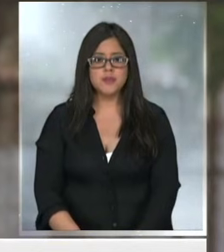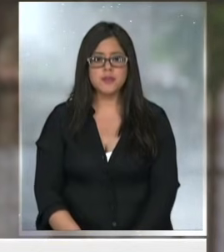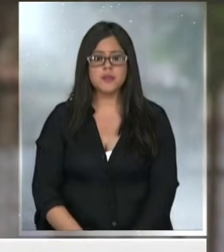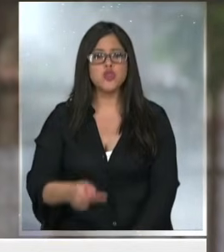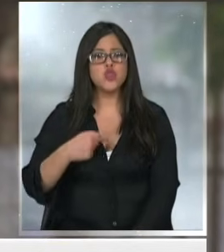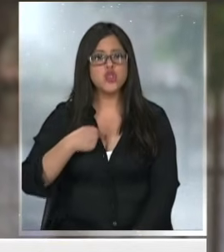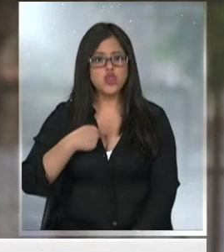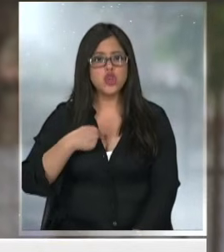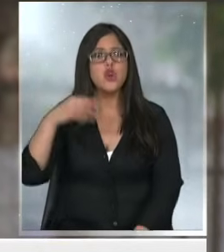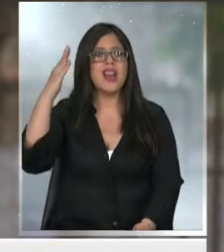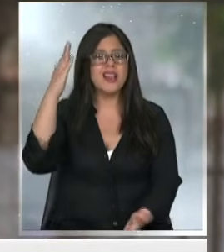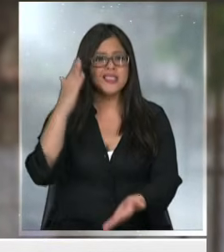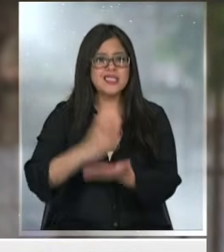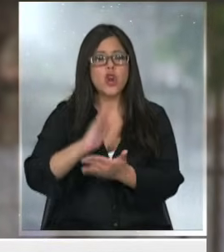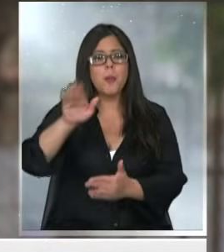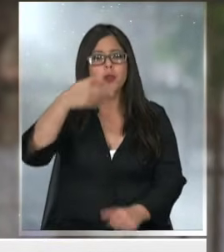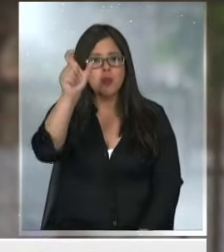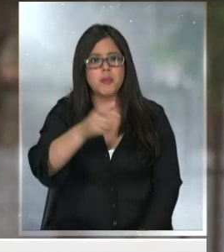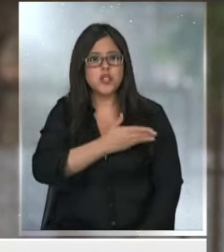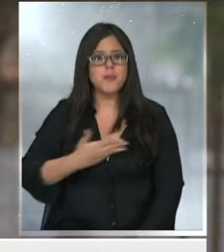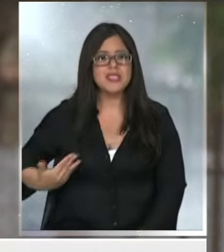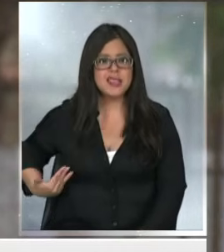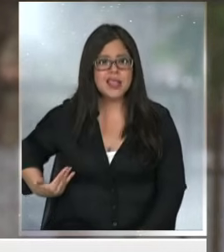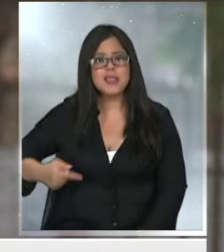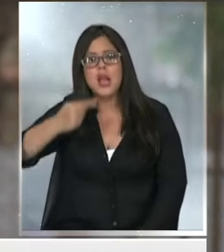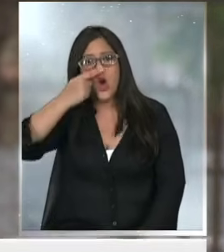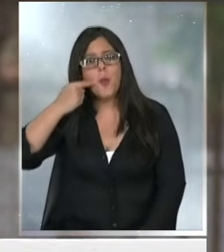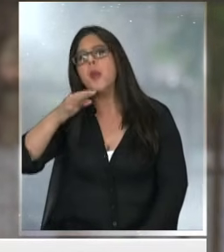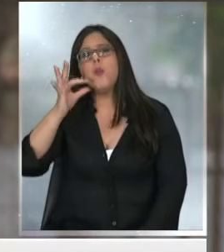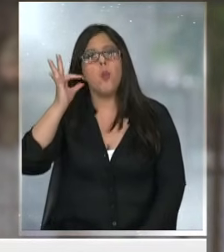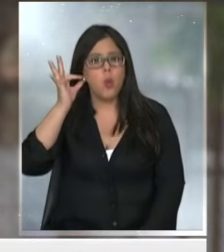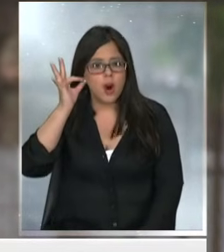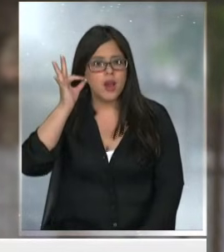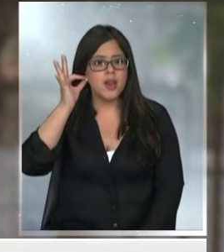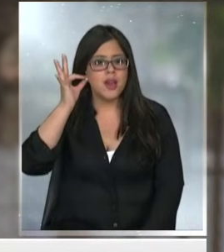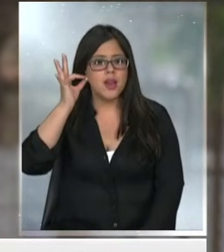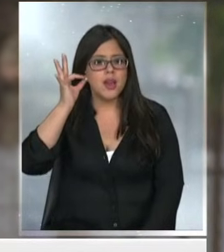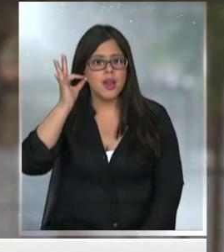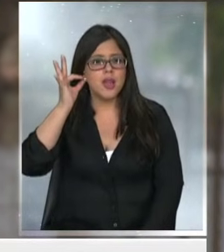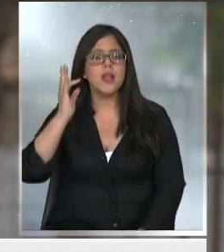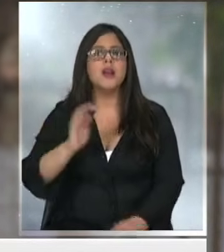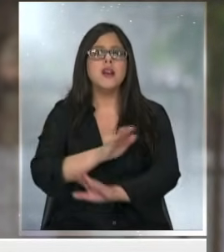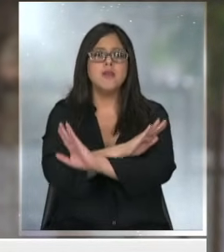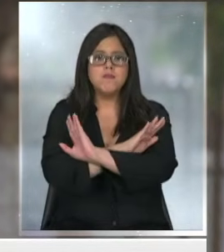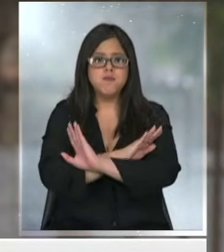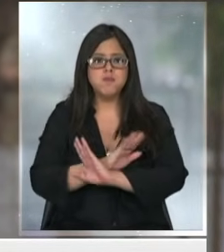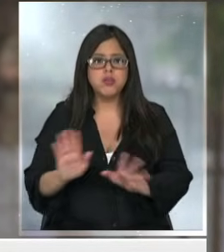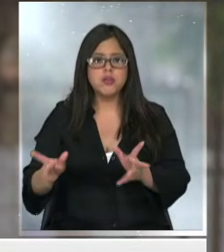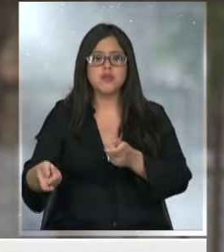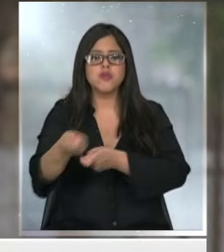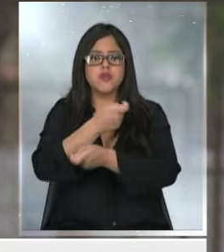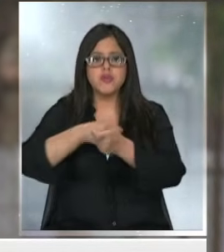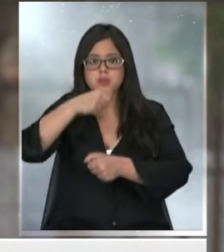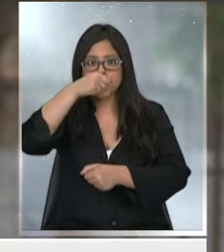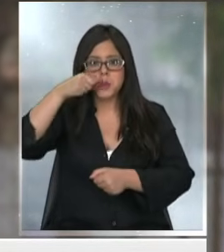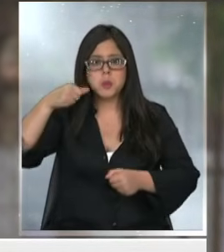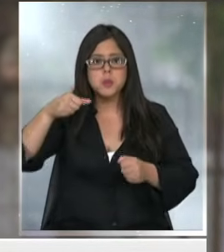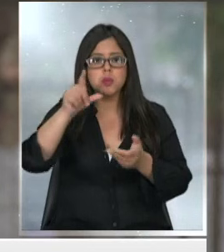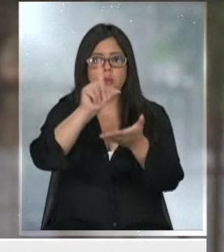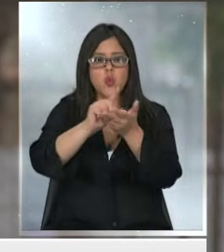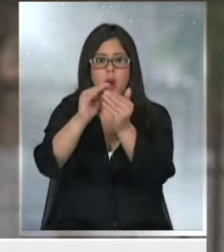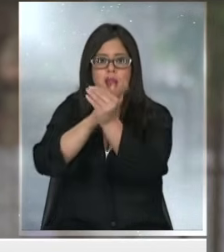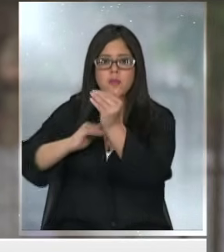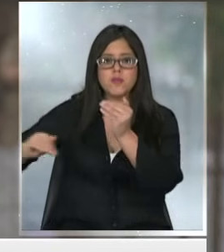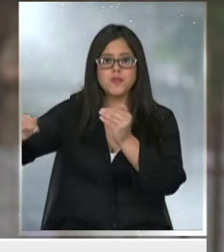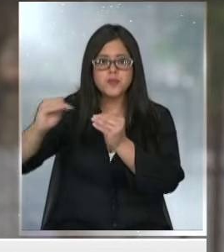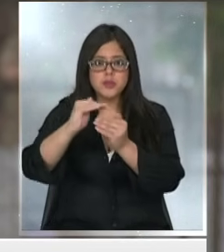Exijo que el próximo presidente o presidenta de la República acabe con el narcotráfico y la venta de drogas en las poblaciones y que